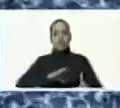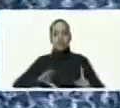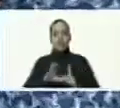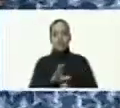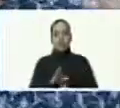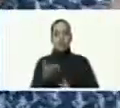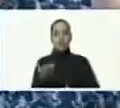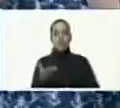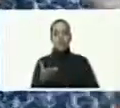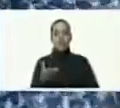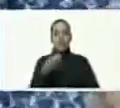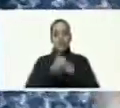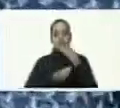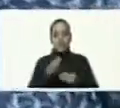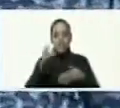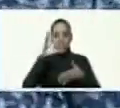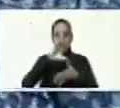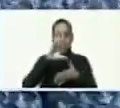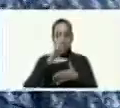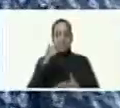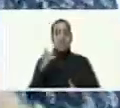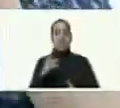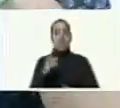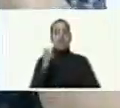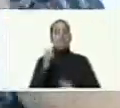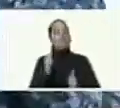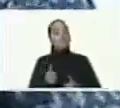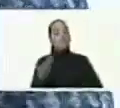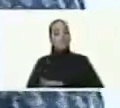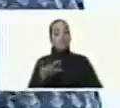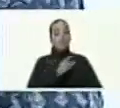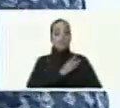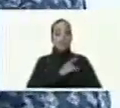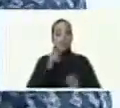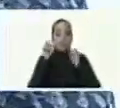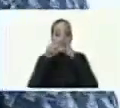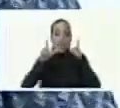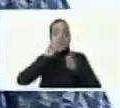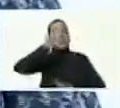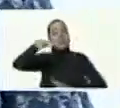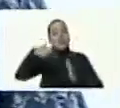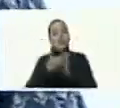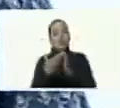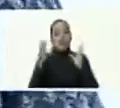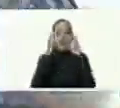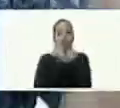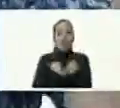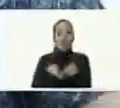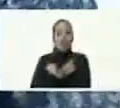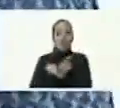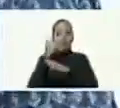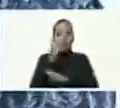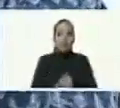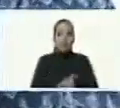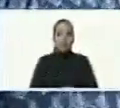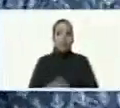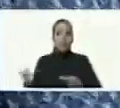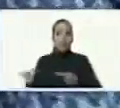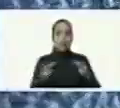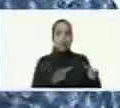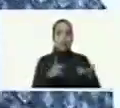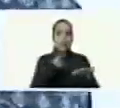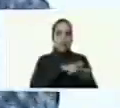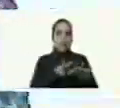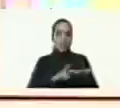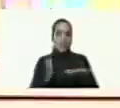en América Latina y sobre todo en Chile, que hoy día ha despertado después de una larga noche dictatorial. Así que los invito igual a